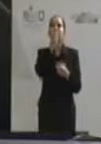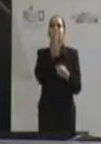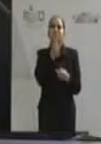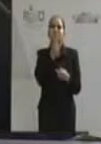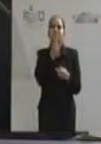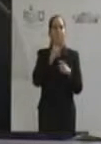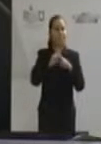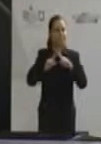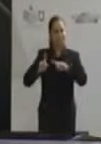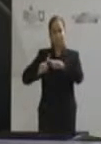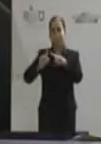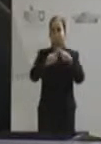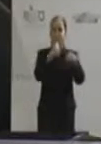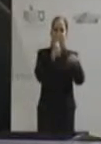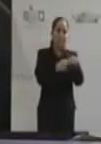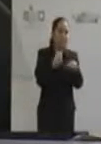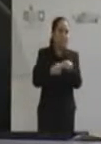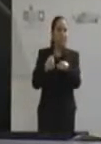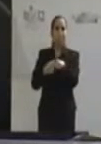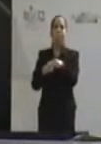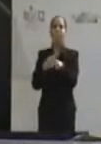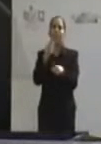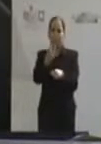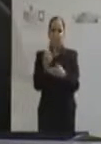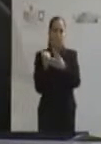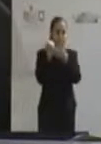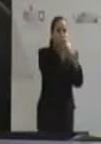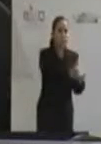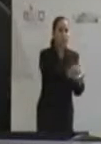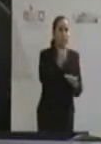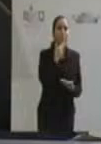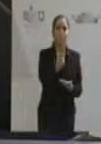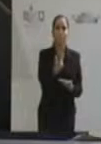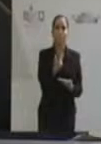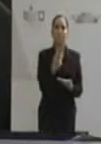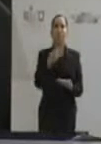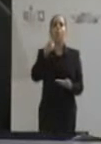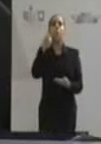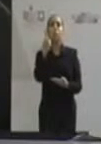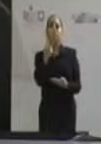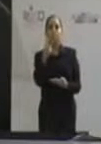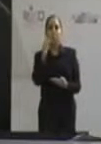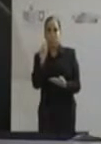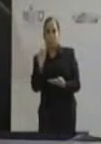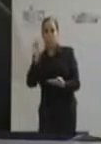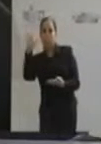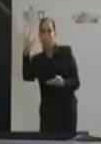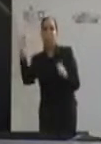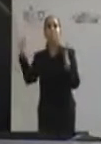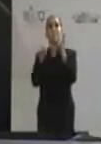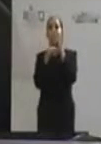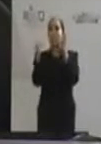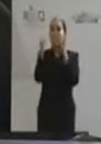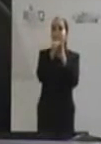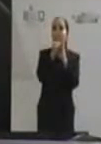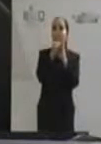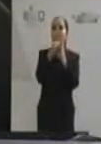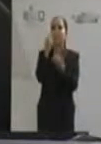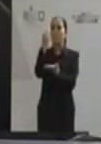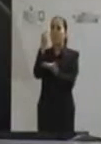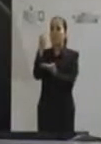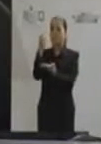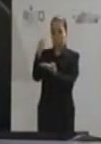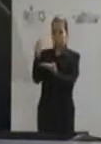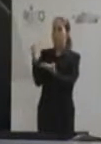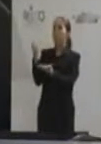este fraude al erario de 2.5 millones de pesos? Absolutamente nada. El